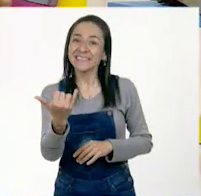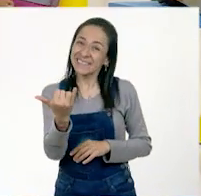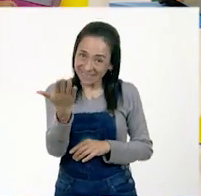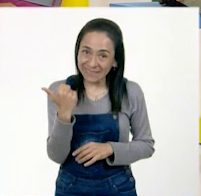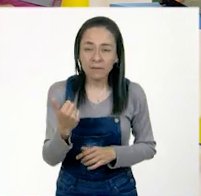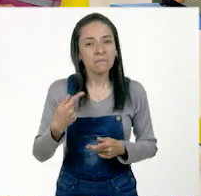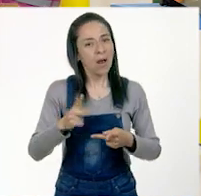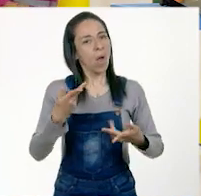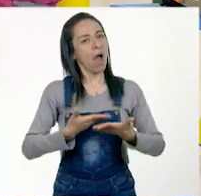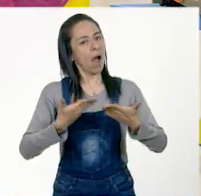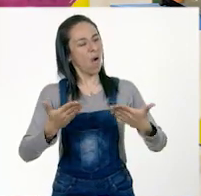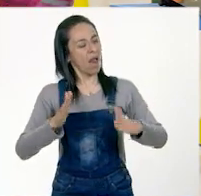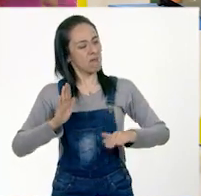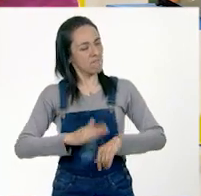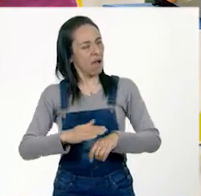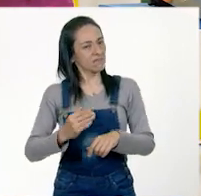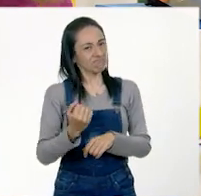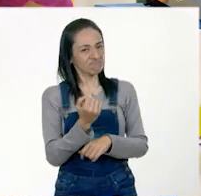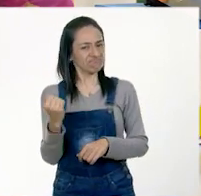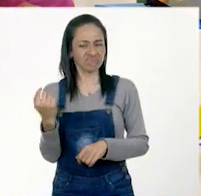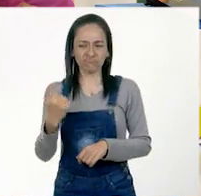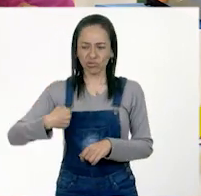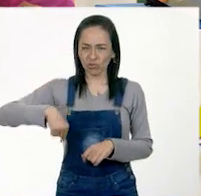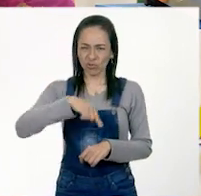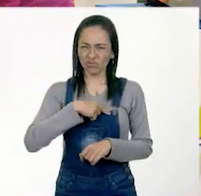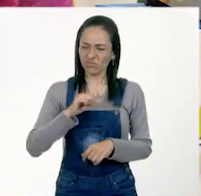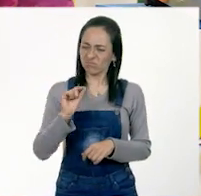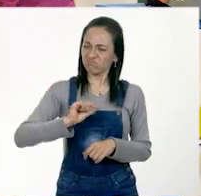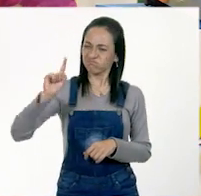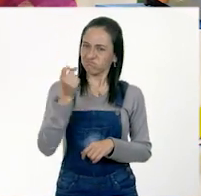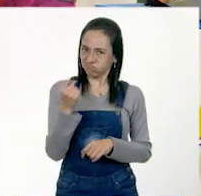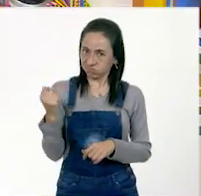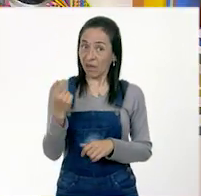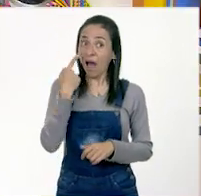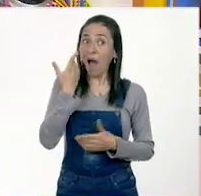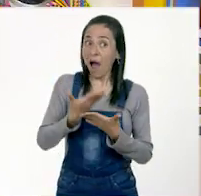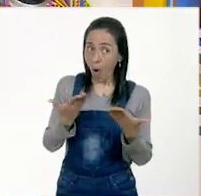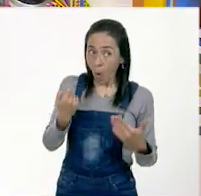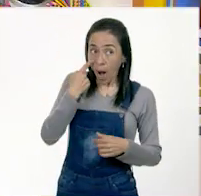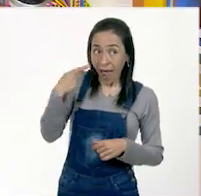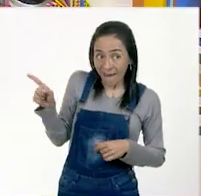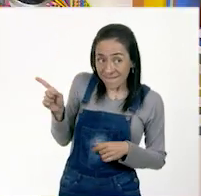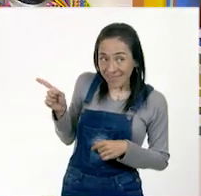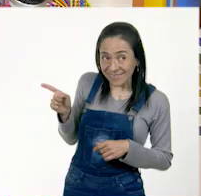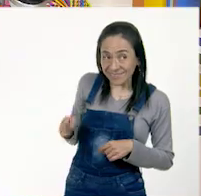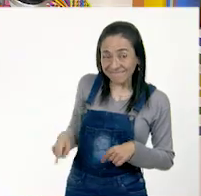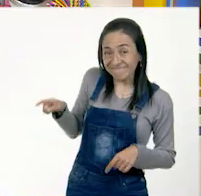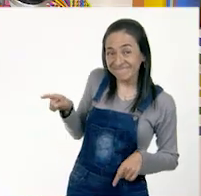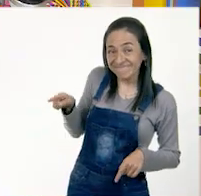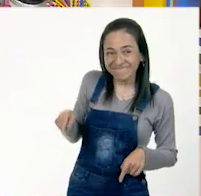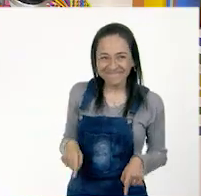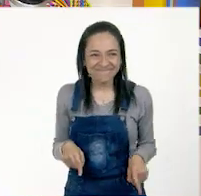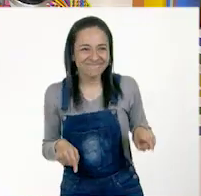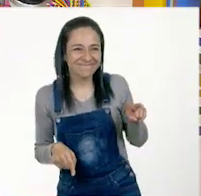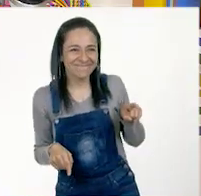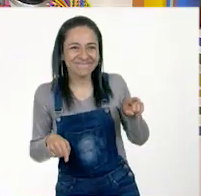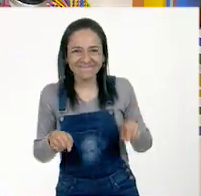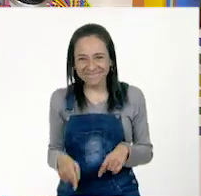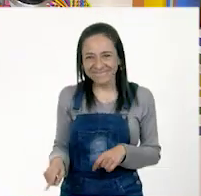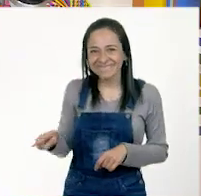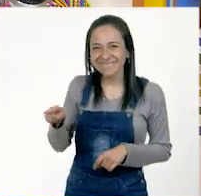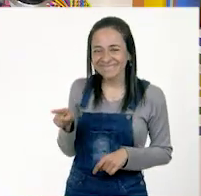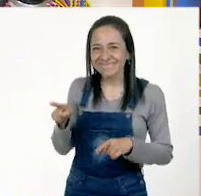súper profesionales. Entonces, claro, de ladito, ¿eh? Y sí. dice... Tres astronautas